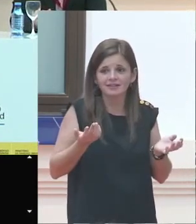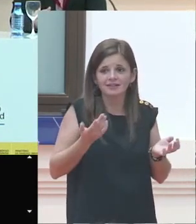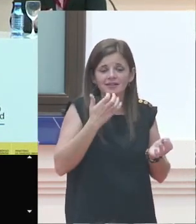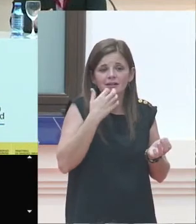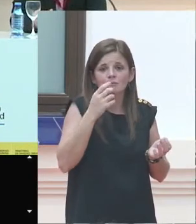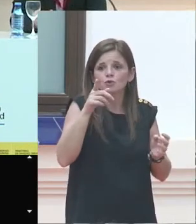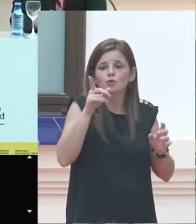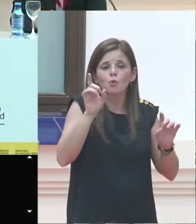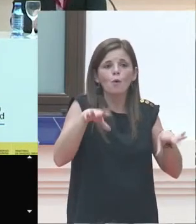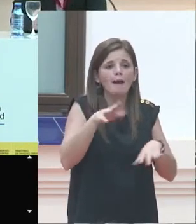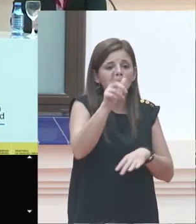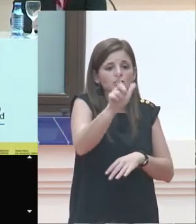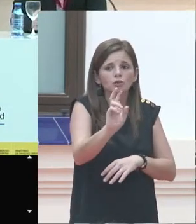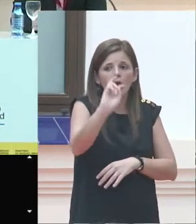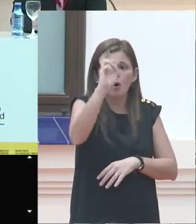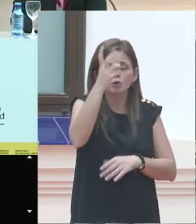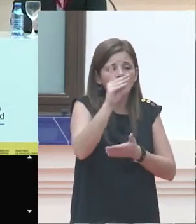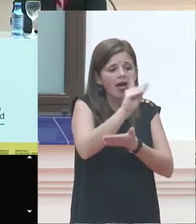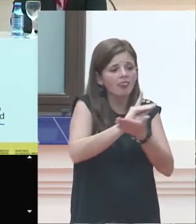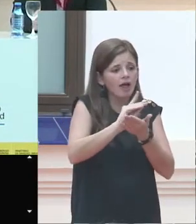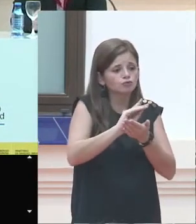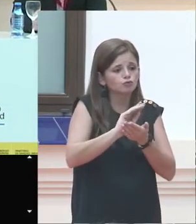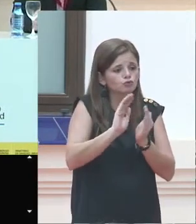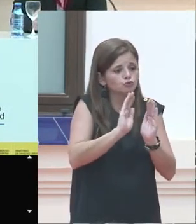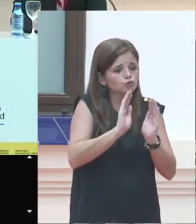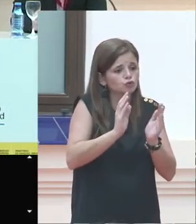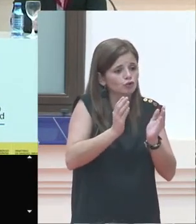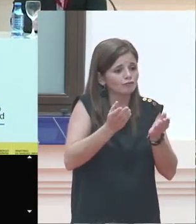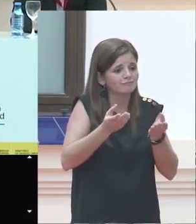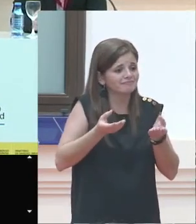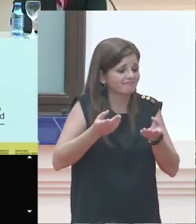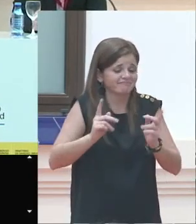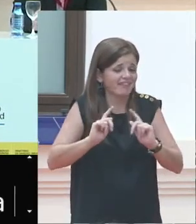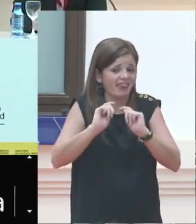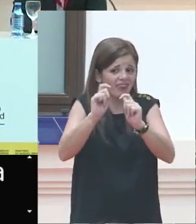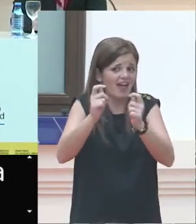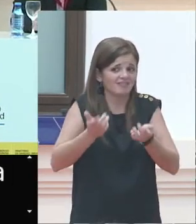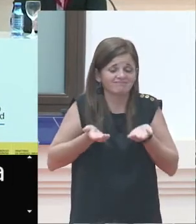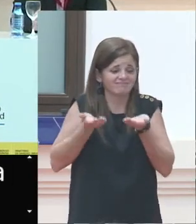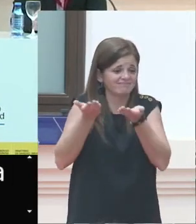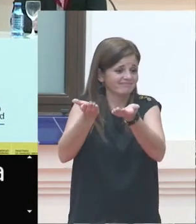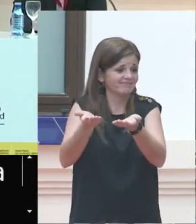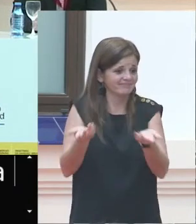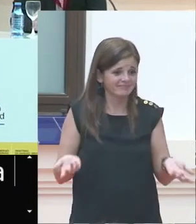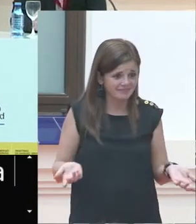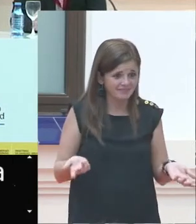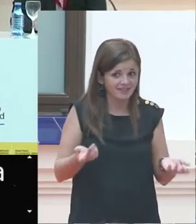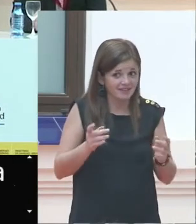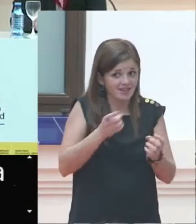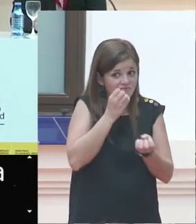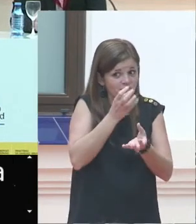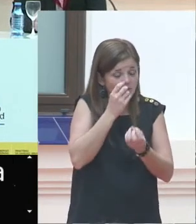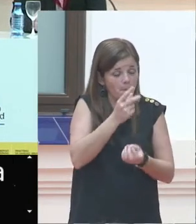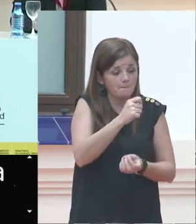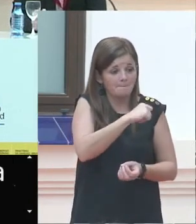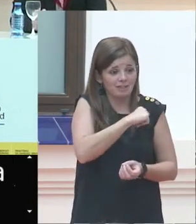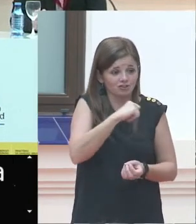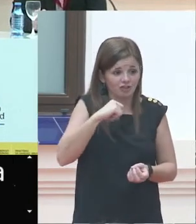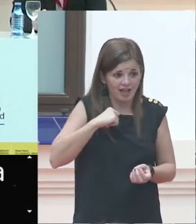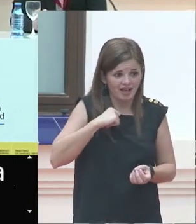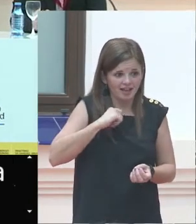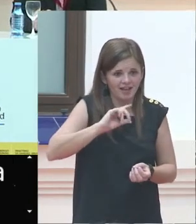de ellos empezamos a usarlos sin ser conscientes, primero, de que esos datos viajan fuera de nuestro entorno regulatorio, como comentaban